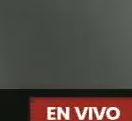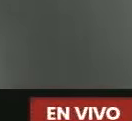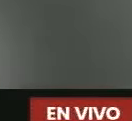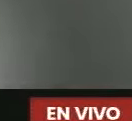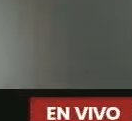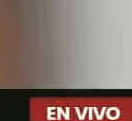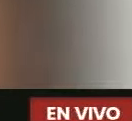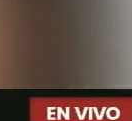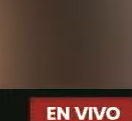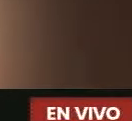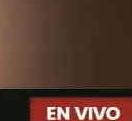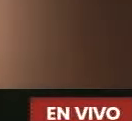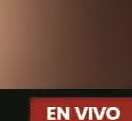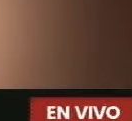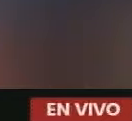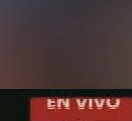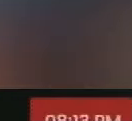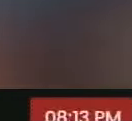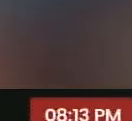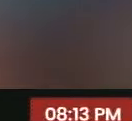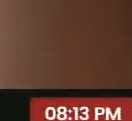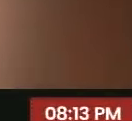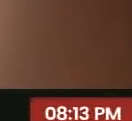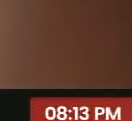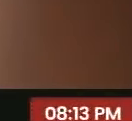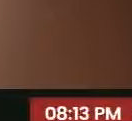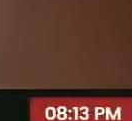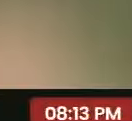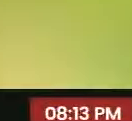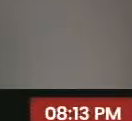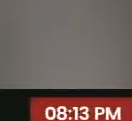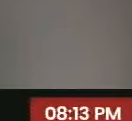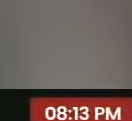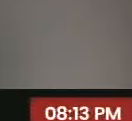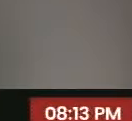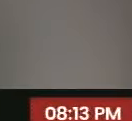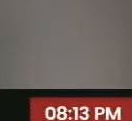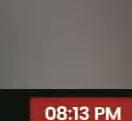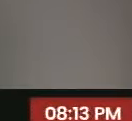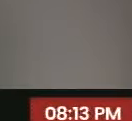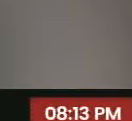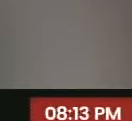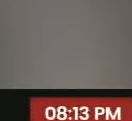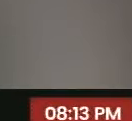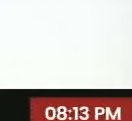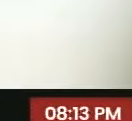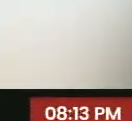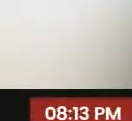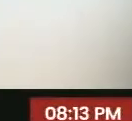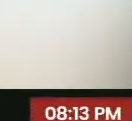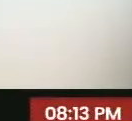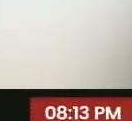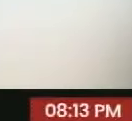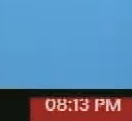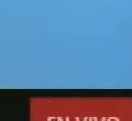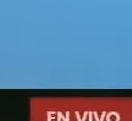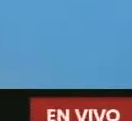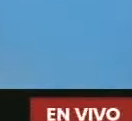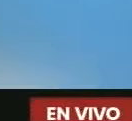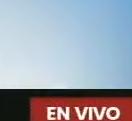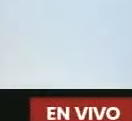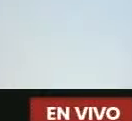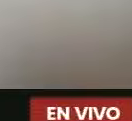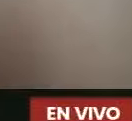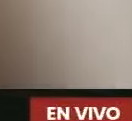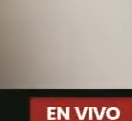mi vida. Soy una joven venezolana y es obvio que no nos rendimos. Soy joven venezolano y te lo juro por mi madre que tenemos las mejores playas. Soy